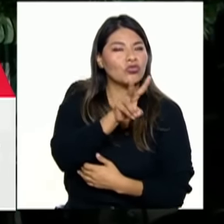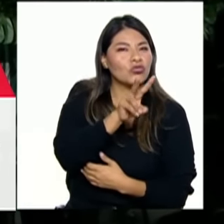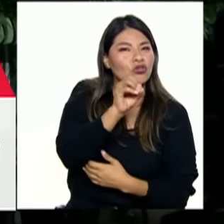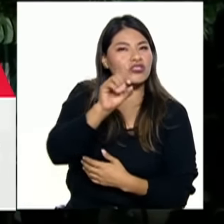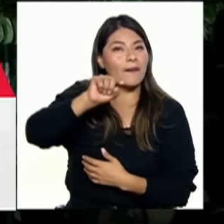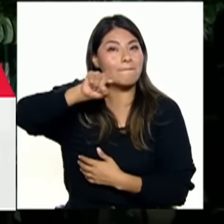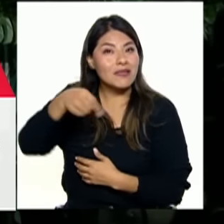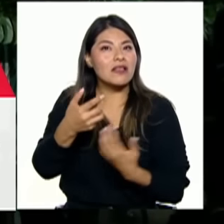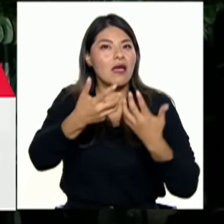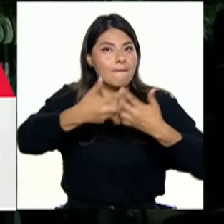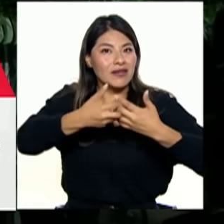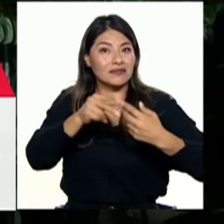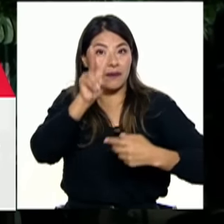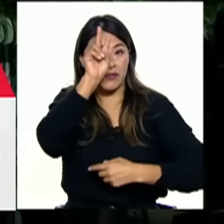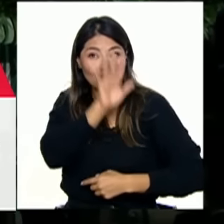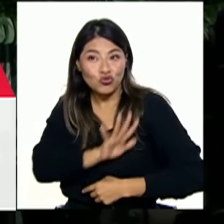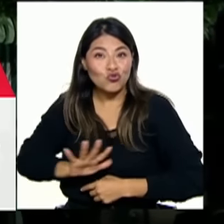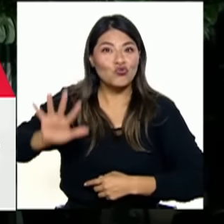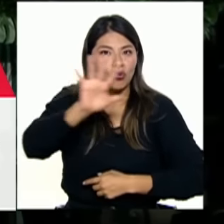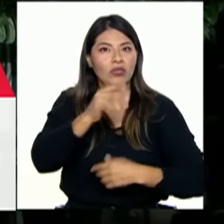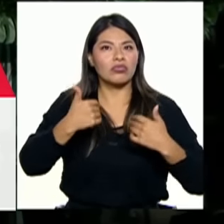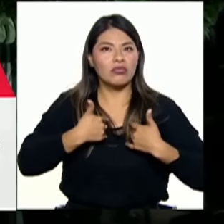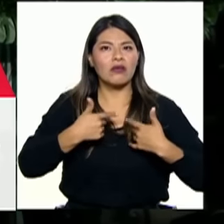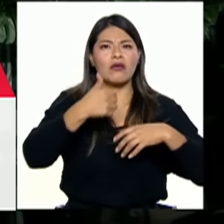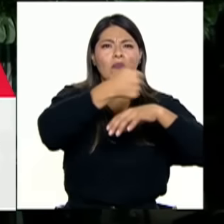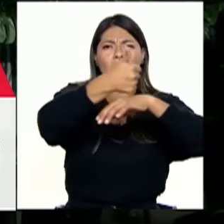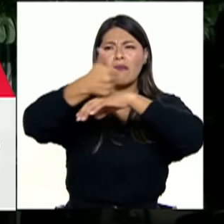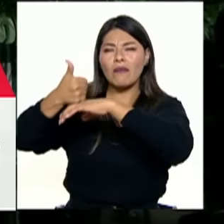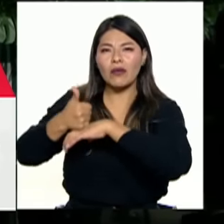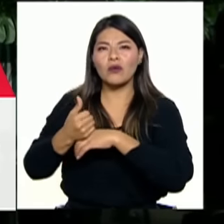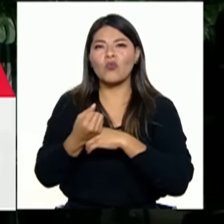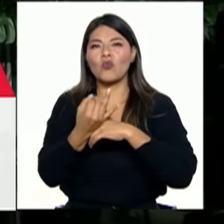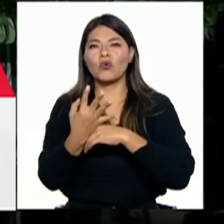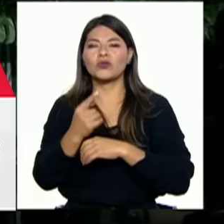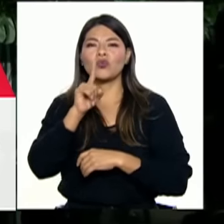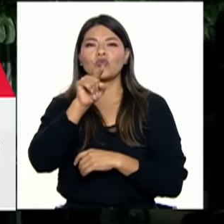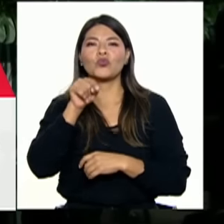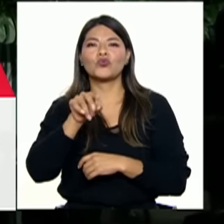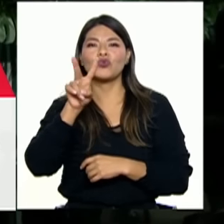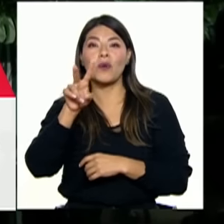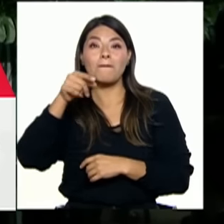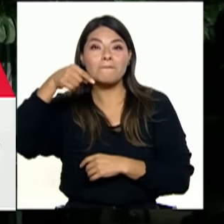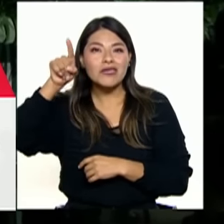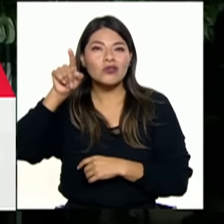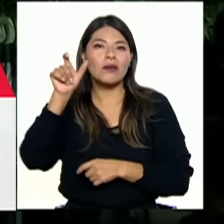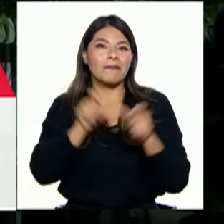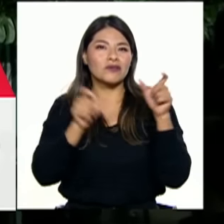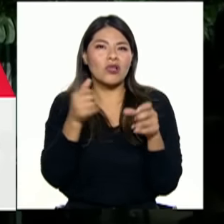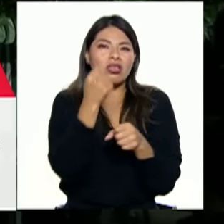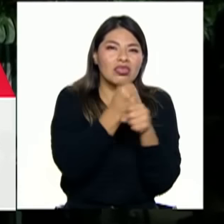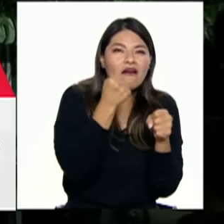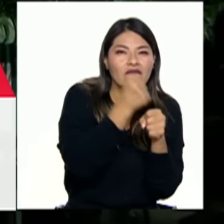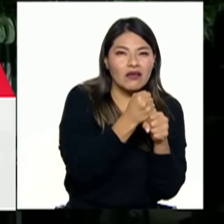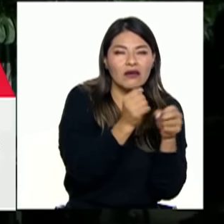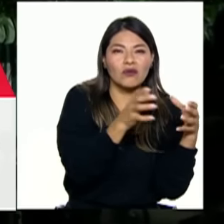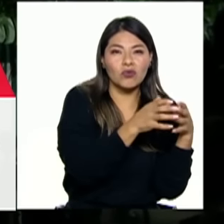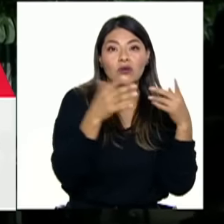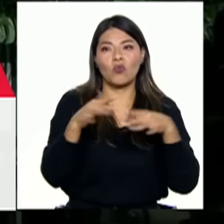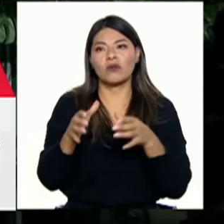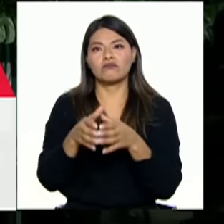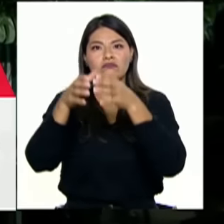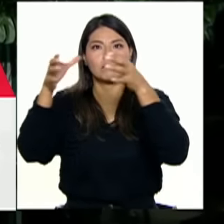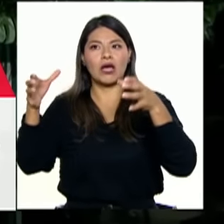200.000 empresas industriales que generan 1.2 millones de empleos directos y una cantidad considerable